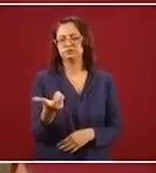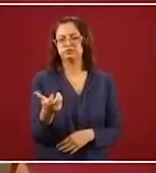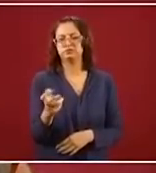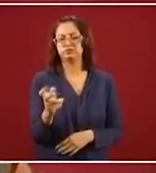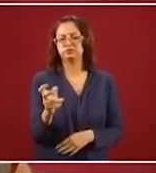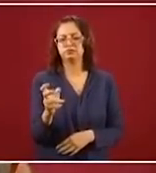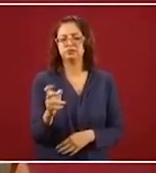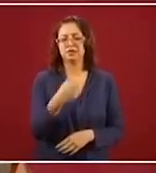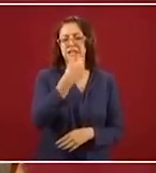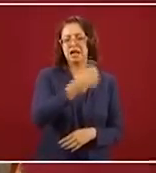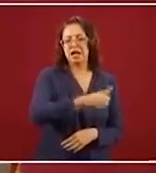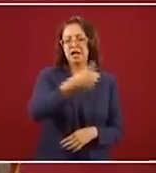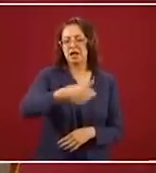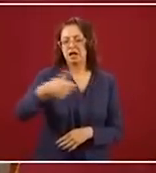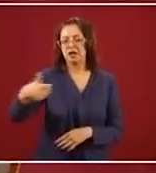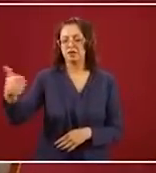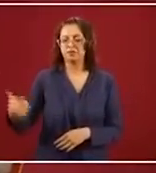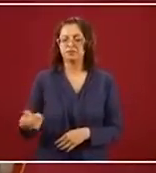por equipo,